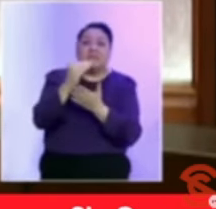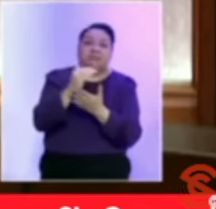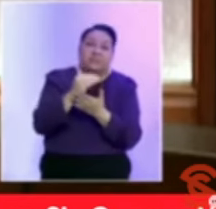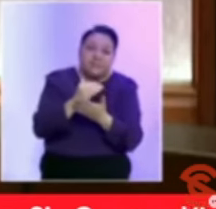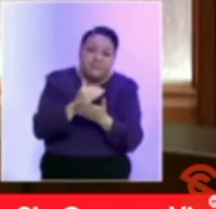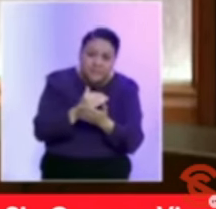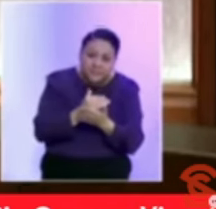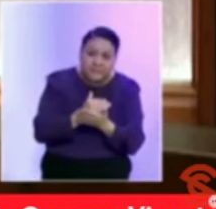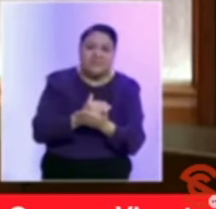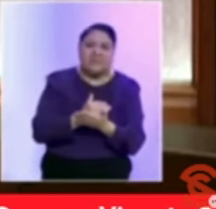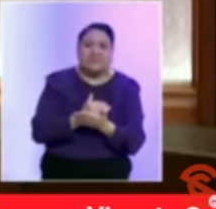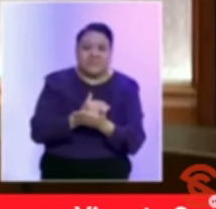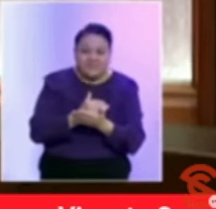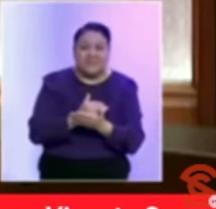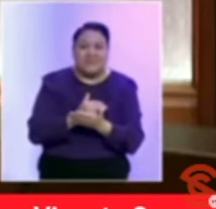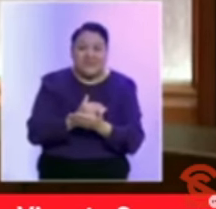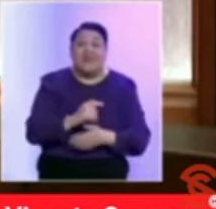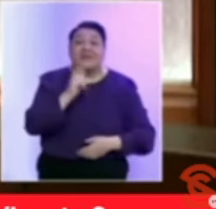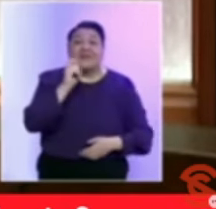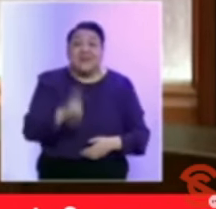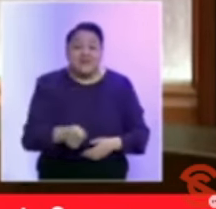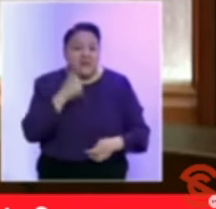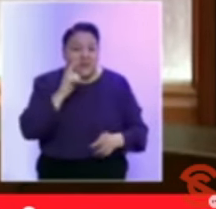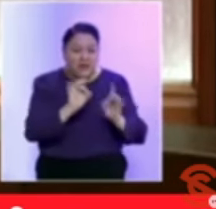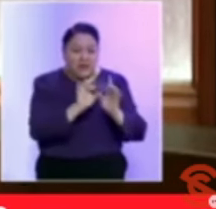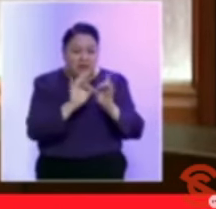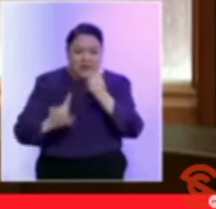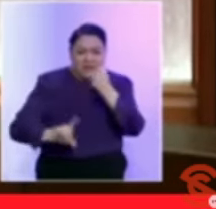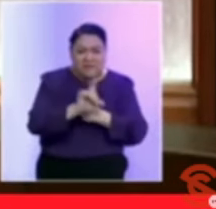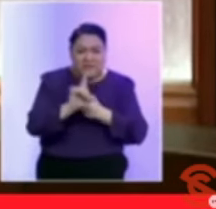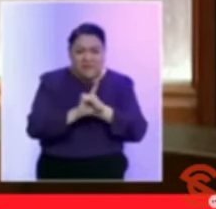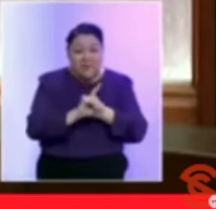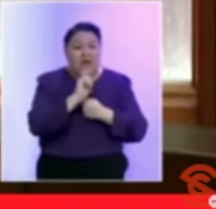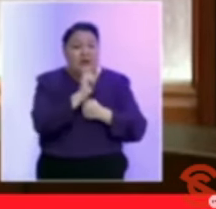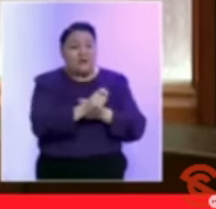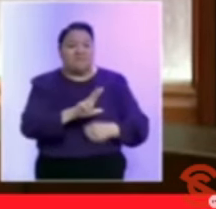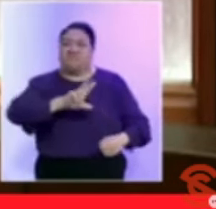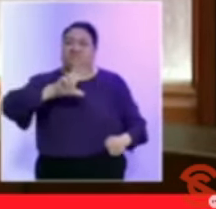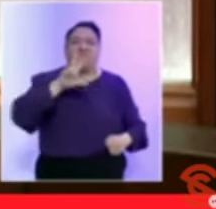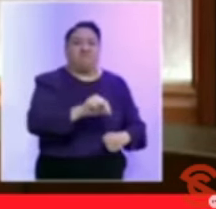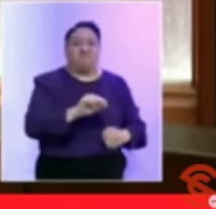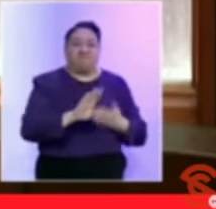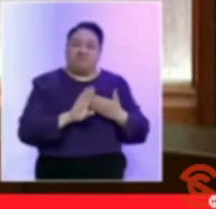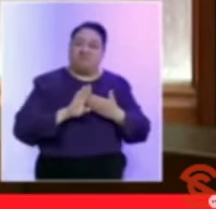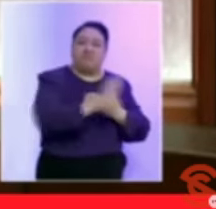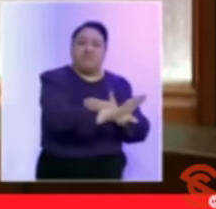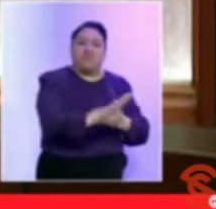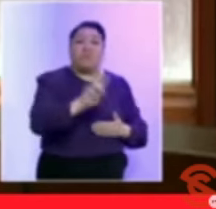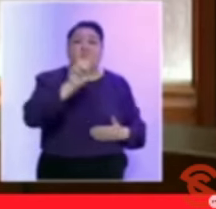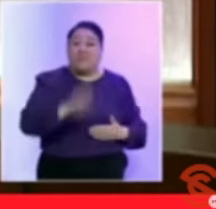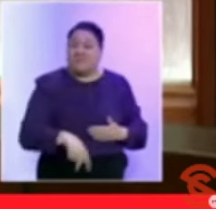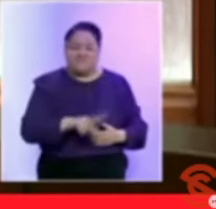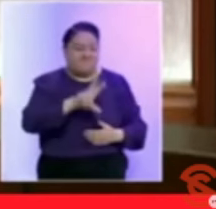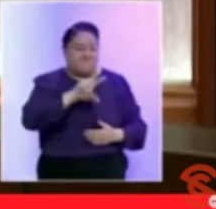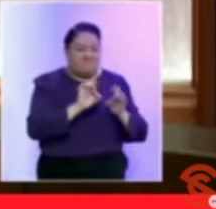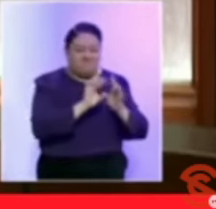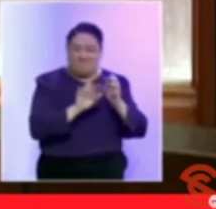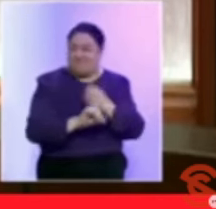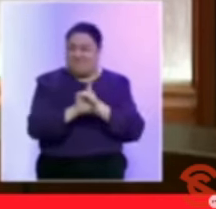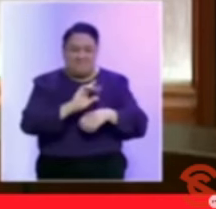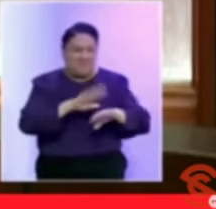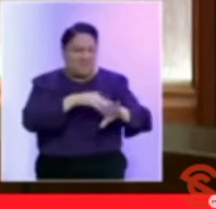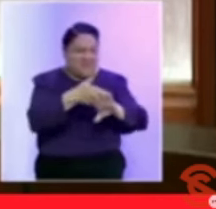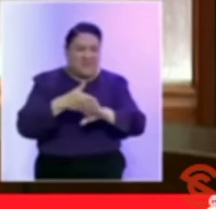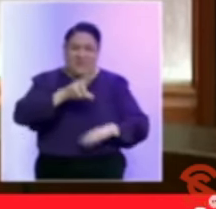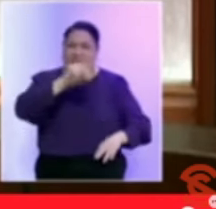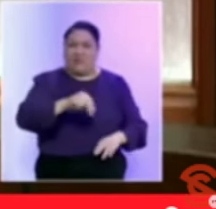libertades el No a la violencia es determinante y debe ser absoluto por ello la